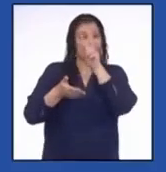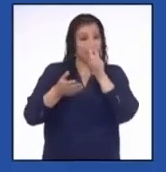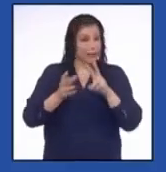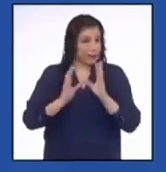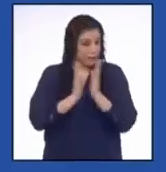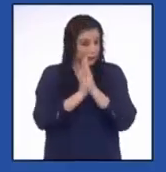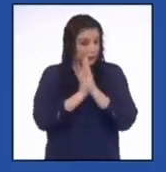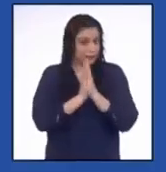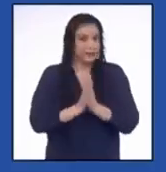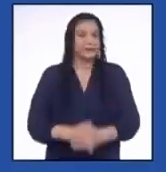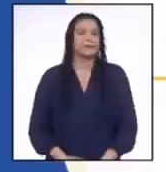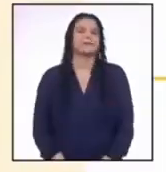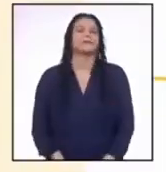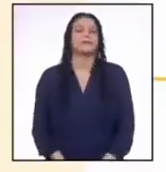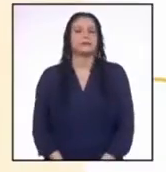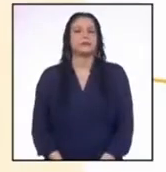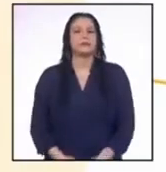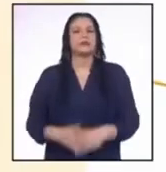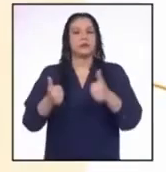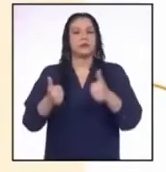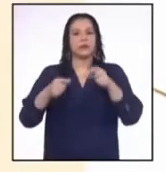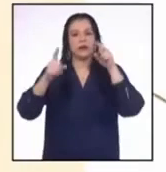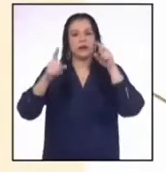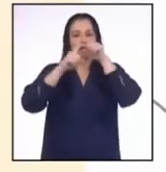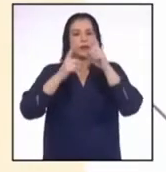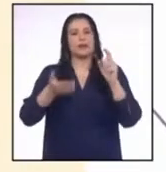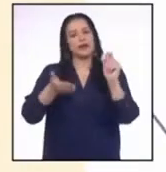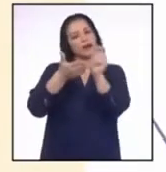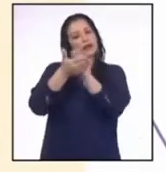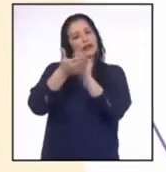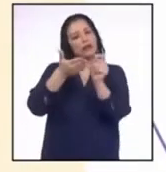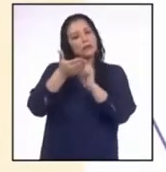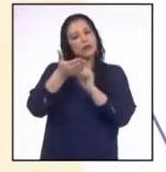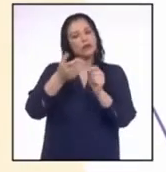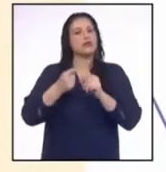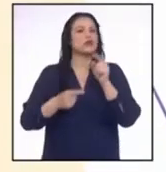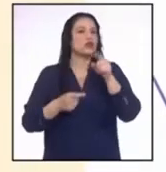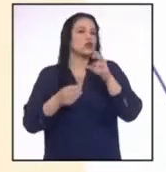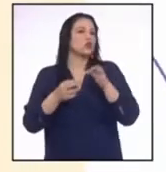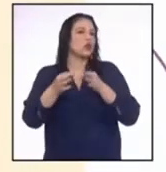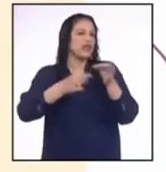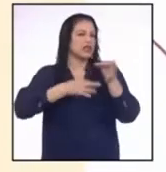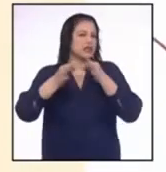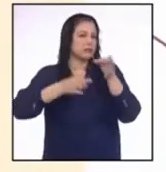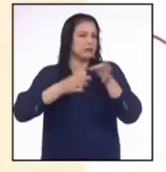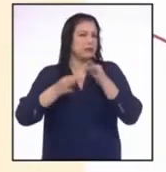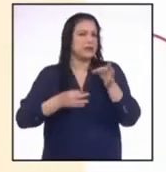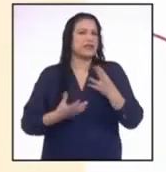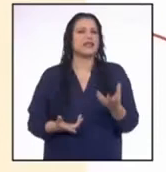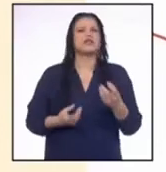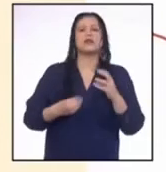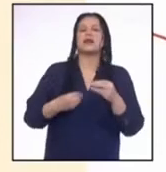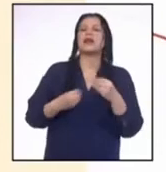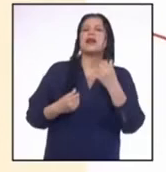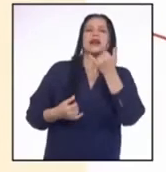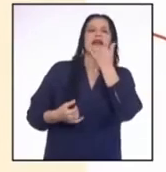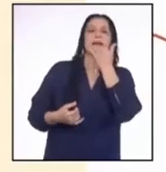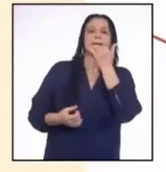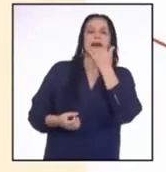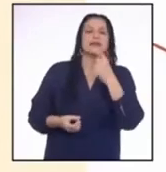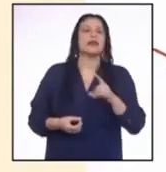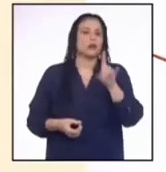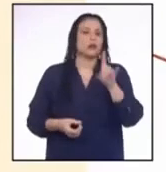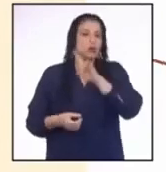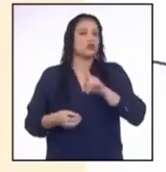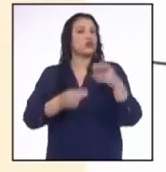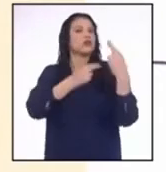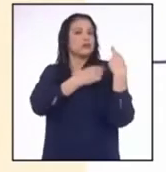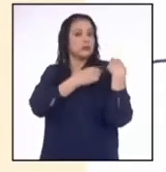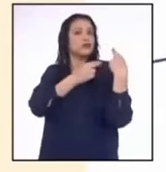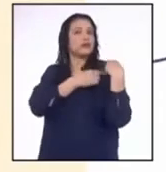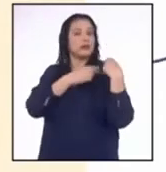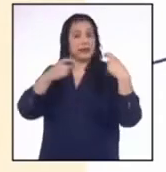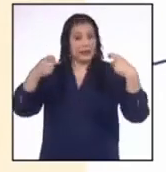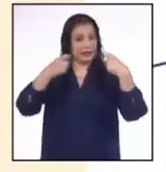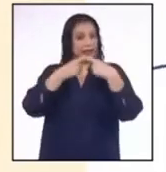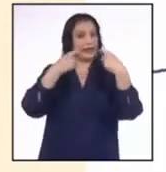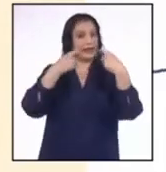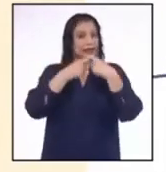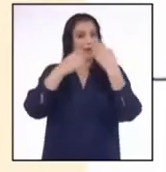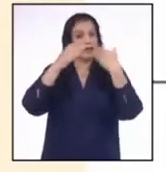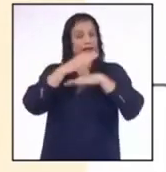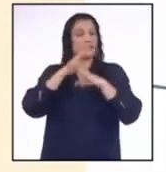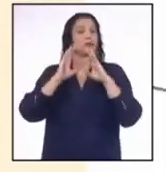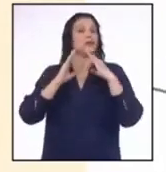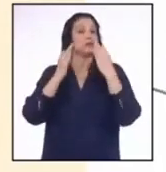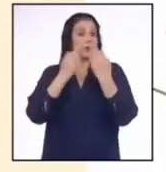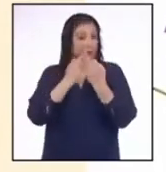favor? Redactar un texto en el que sustentes tu posición sobre las implicancias del uso responsable de la energía eléctrica en